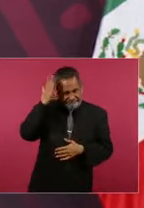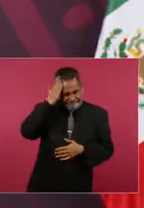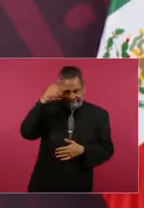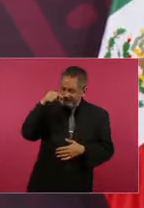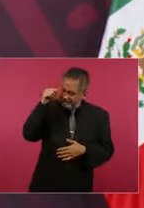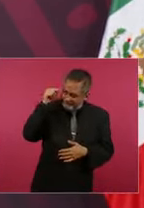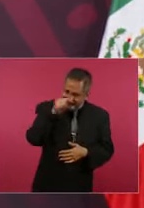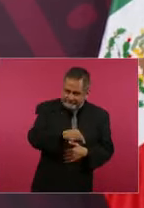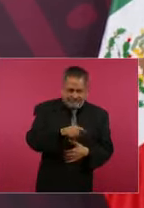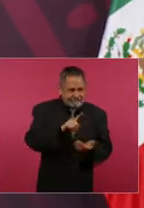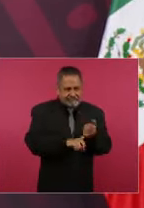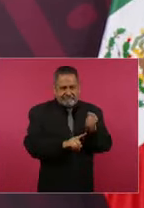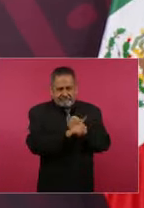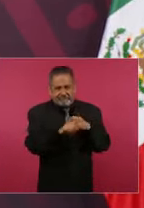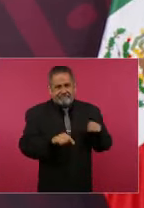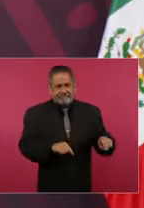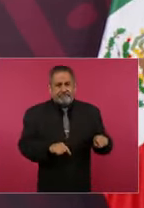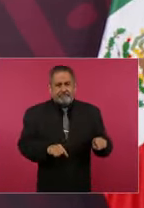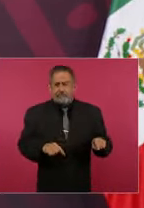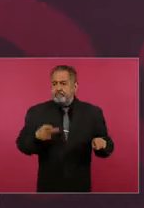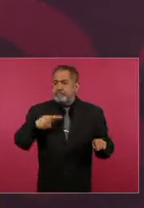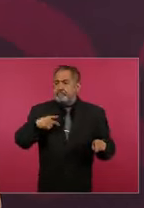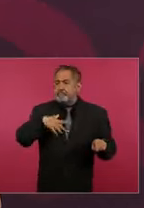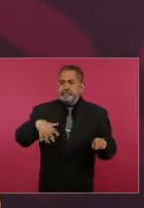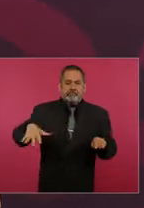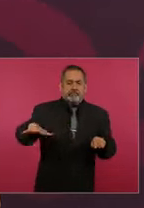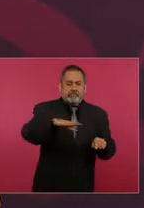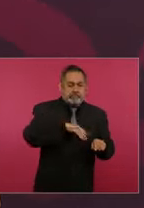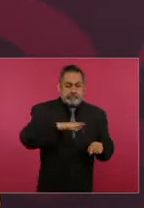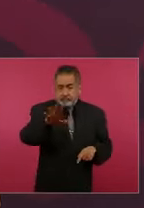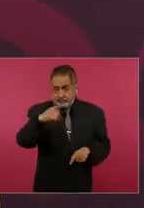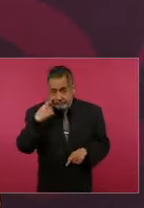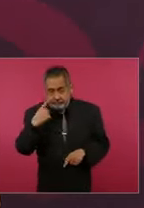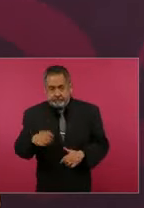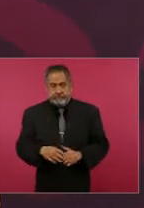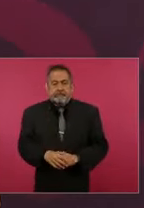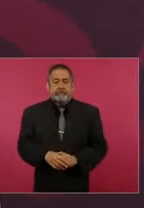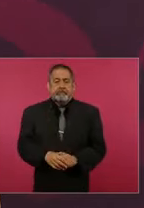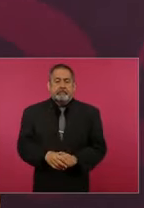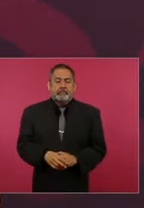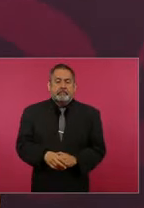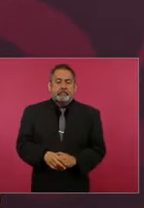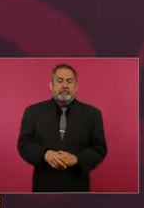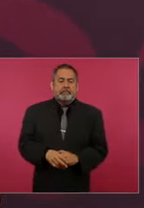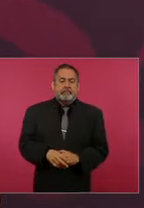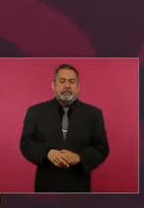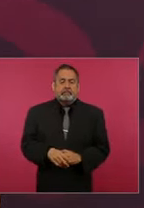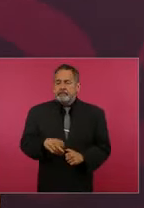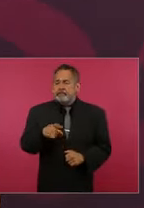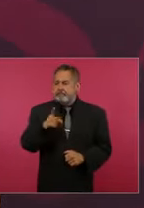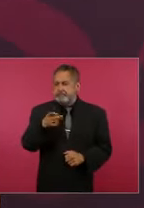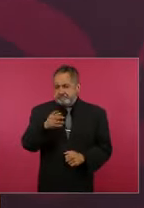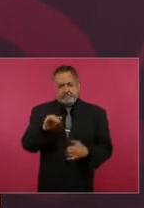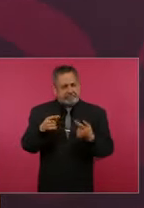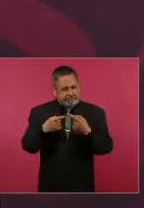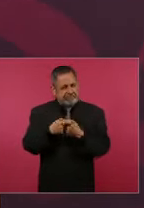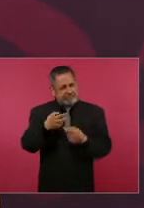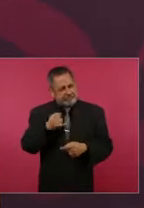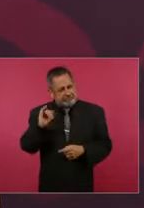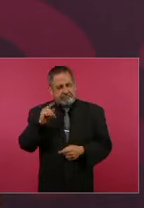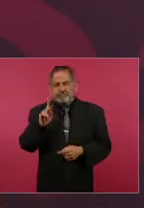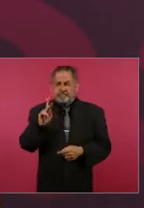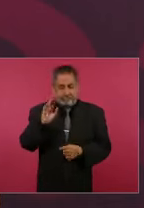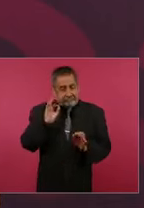donde está el asunto y donde la gente, fíjense, parece contradictorio,